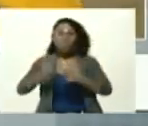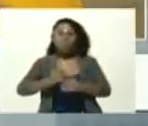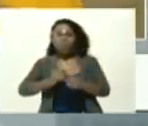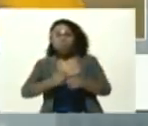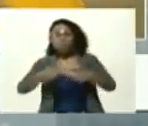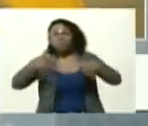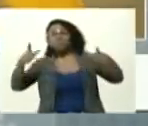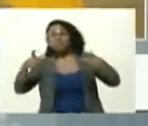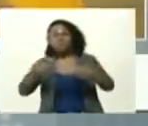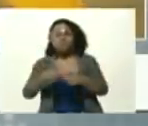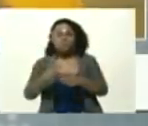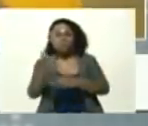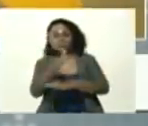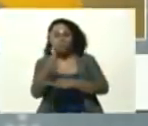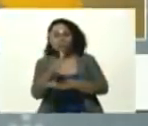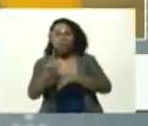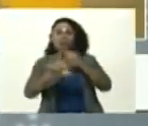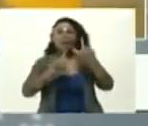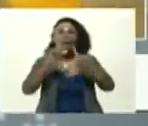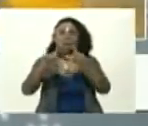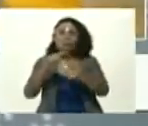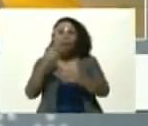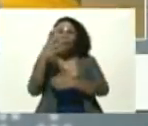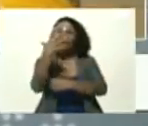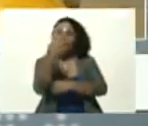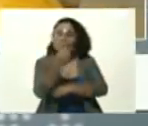para decirlo en lenguaje que nos entendamos.